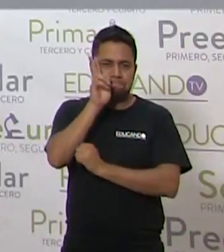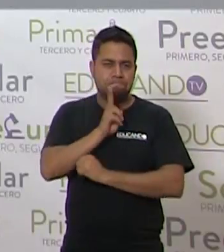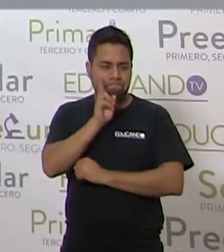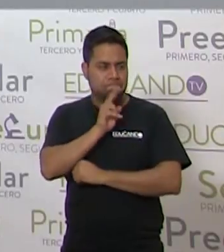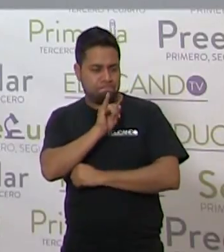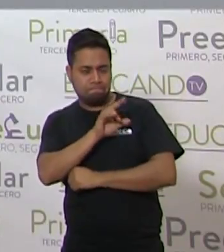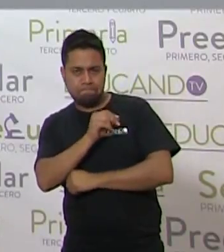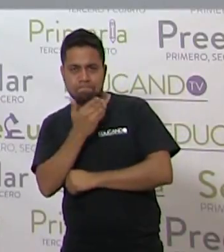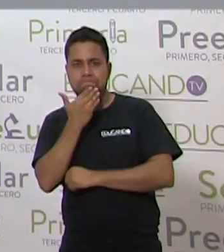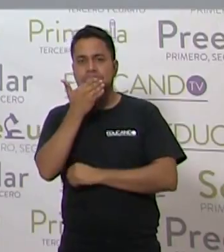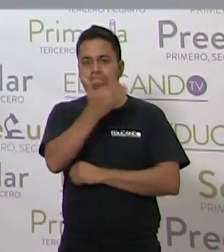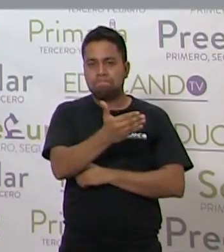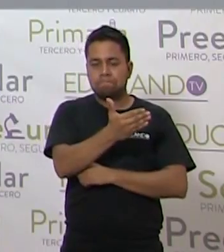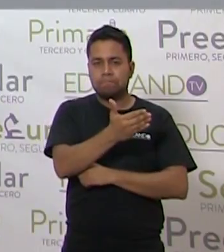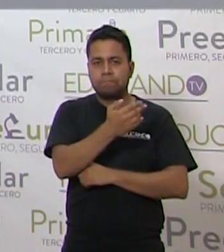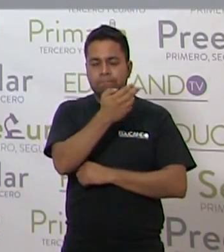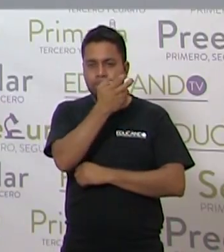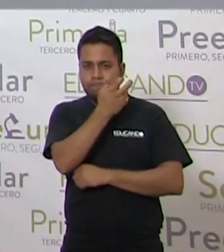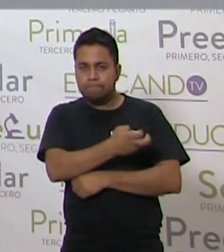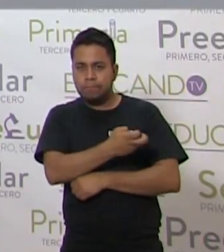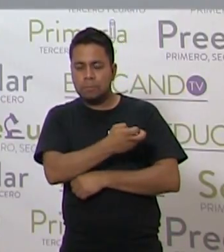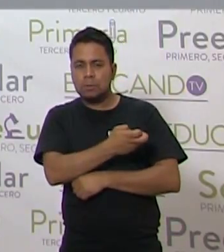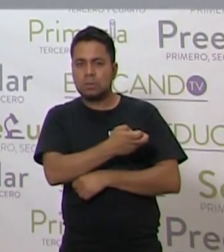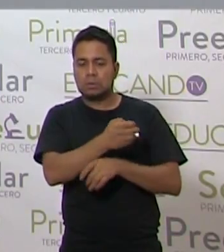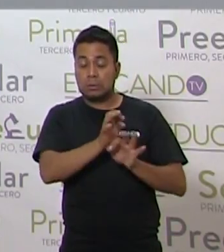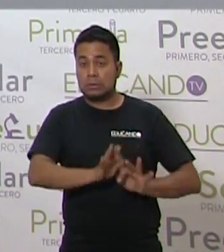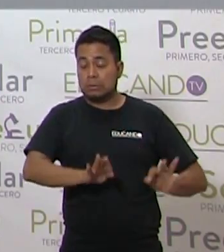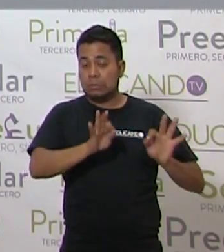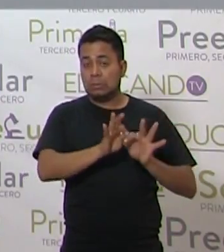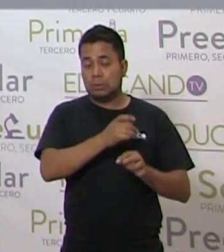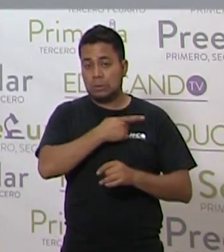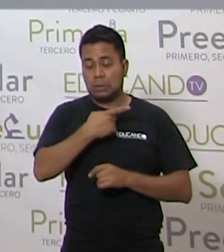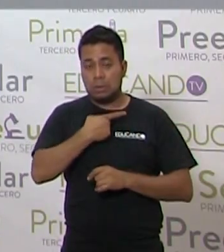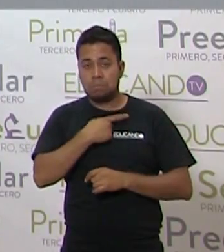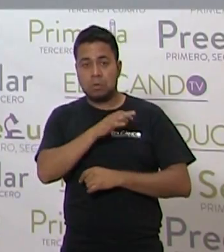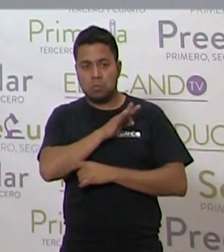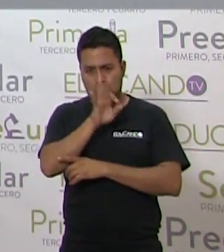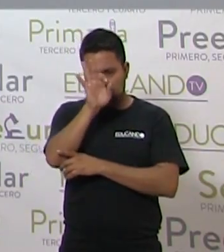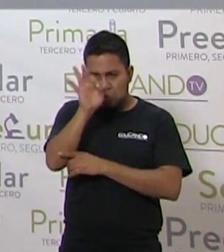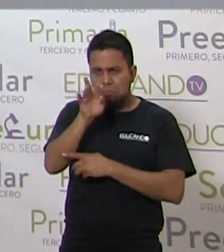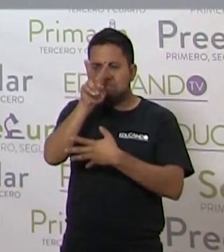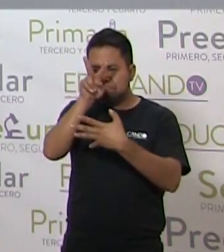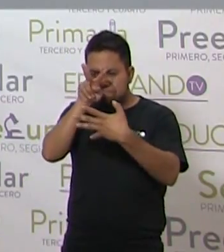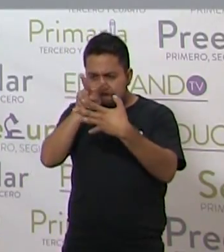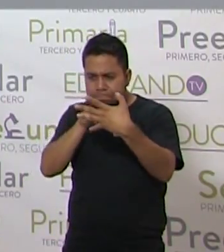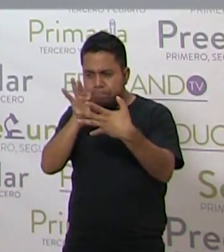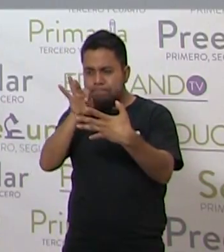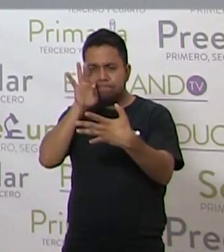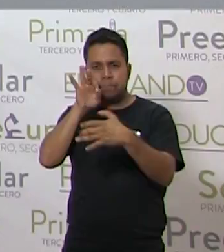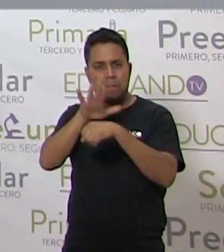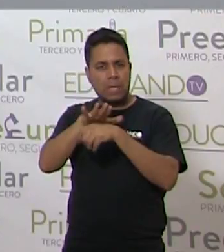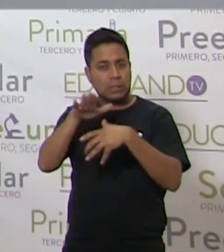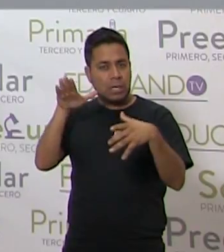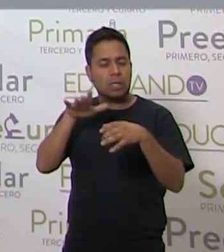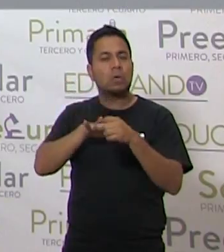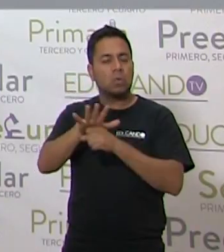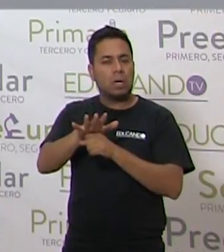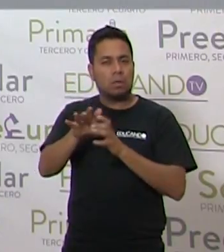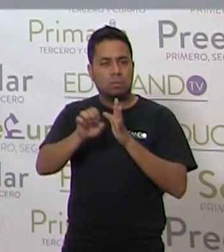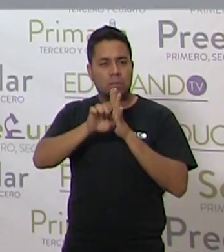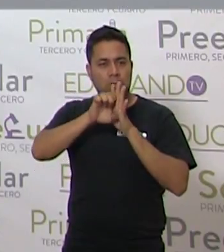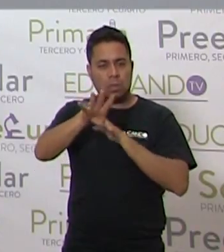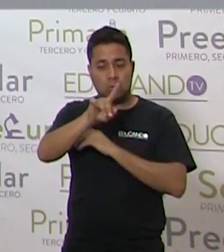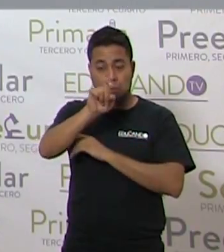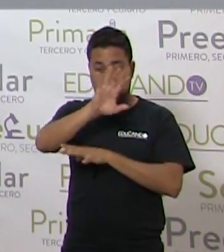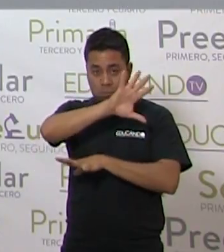manera que nuestra respuesta es la más la más adecuada Pues nos vamos también a los porcentajes sabemos entonces que todo esto es